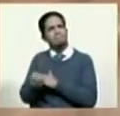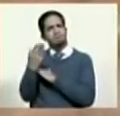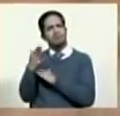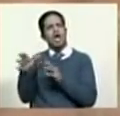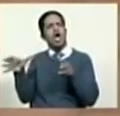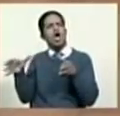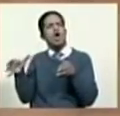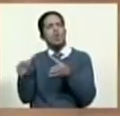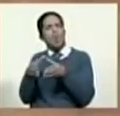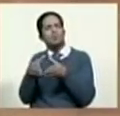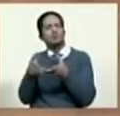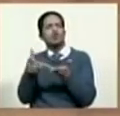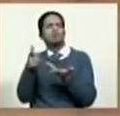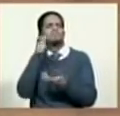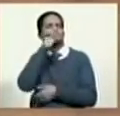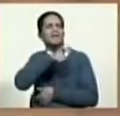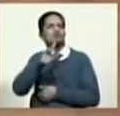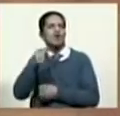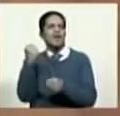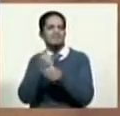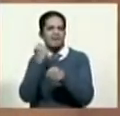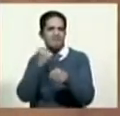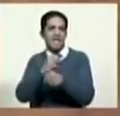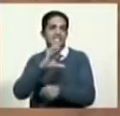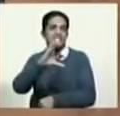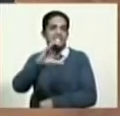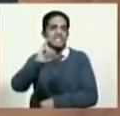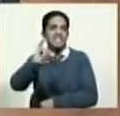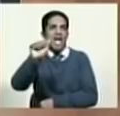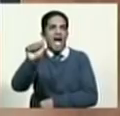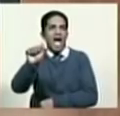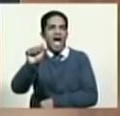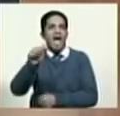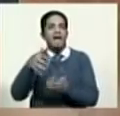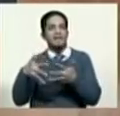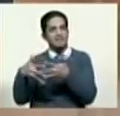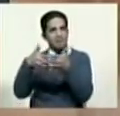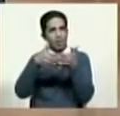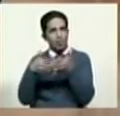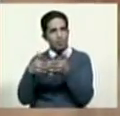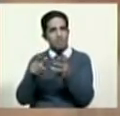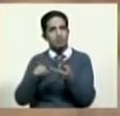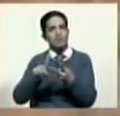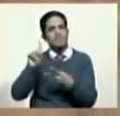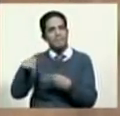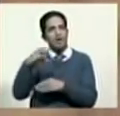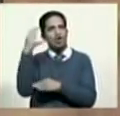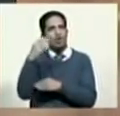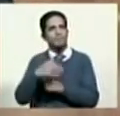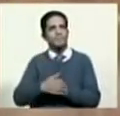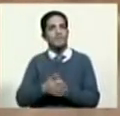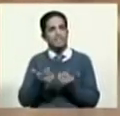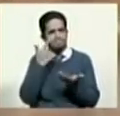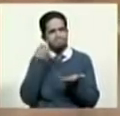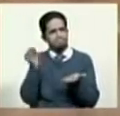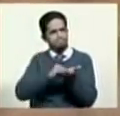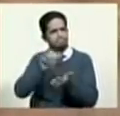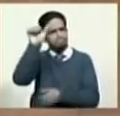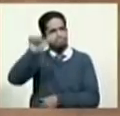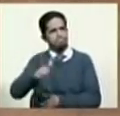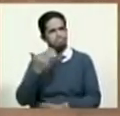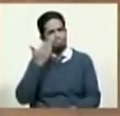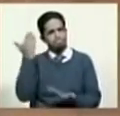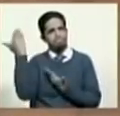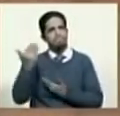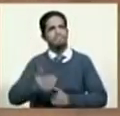de la CIA en Estados Unidos, del Pentágono en Washington y también con vínculos en Colombia. Vamos a seguir escuchando esta importante rueda de prensa del jefe de